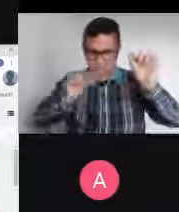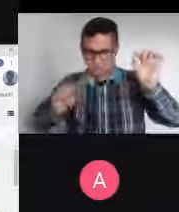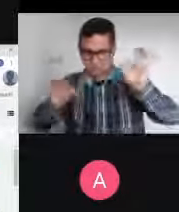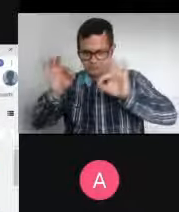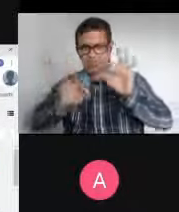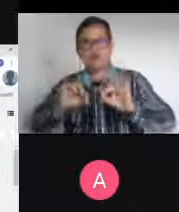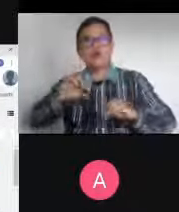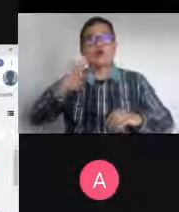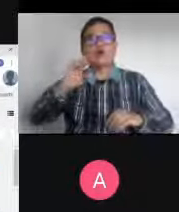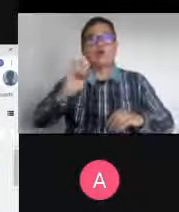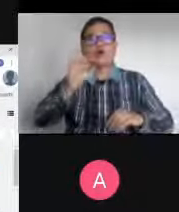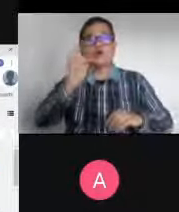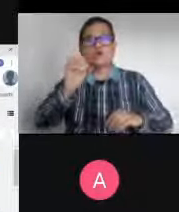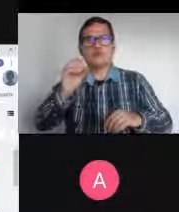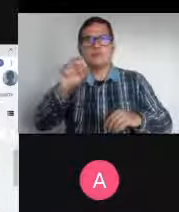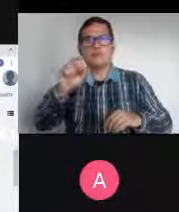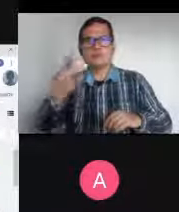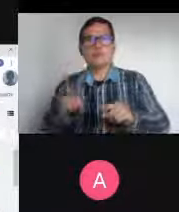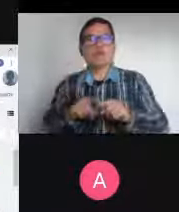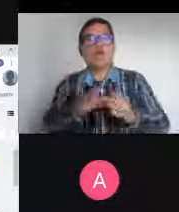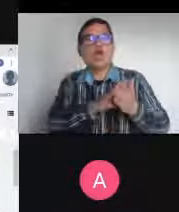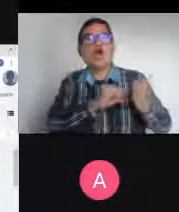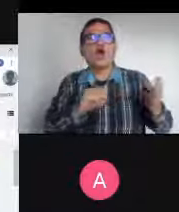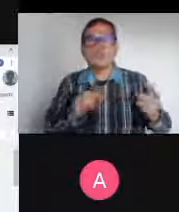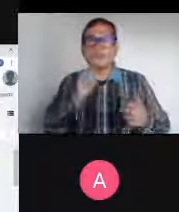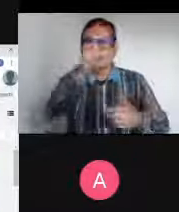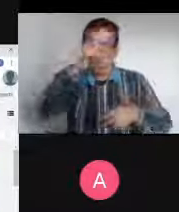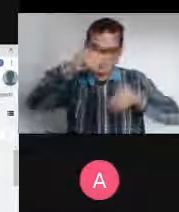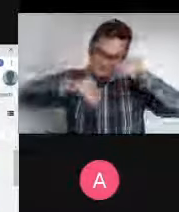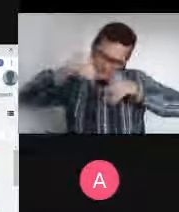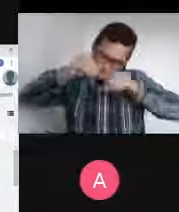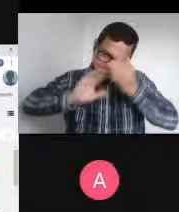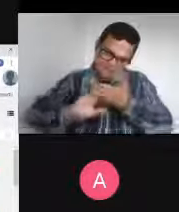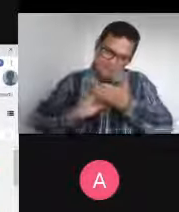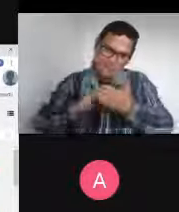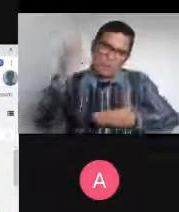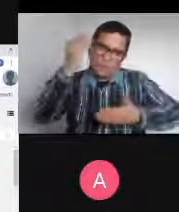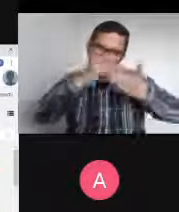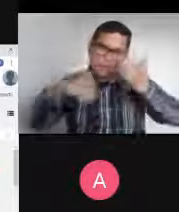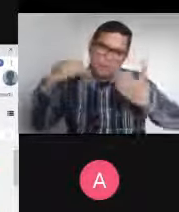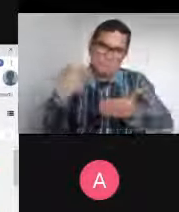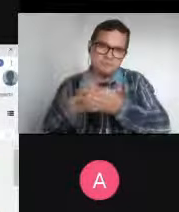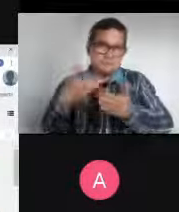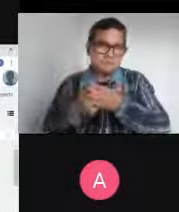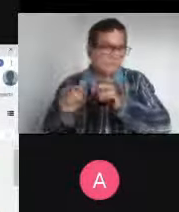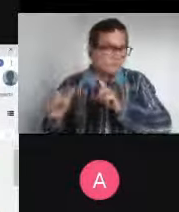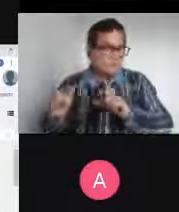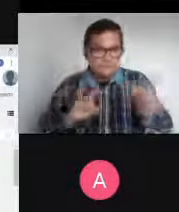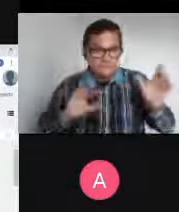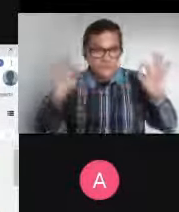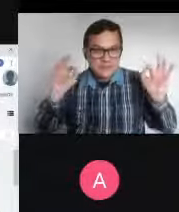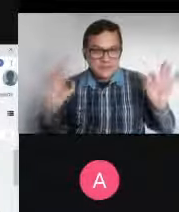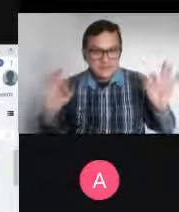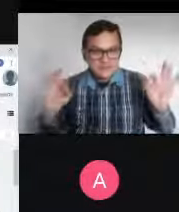es que nos copiáramos de un circuito, sino que ustedes mismos lo armen y lo monten y lo prueben. ¿Listos?